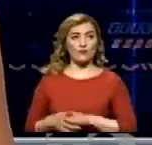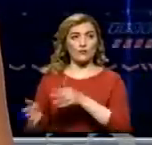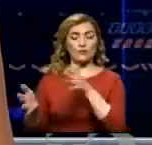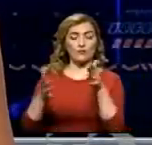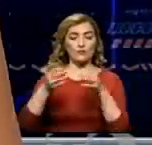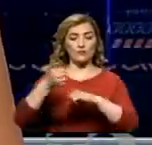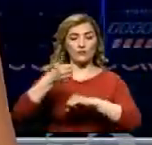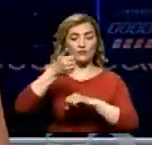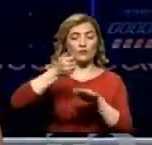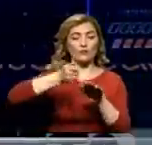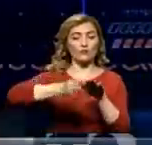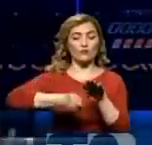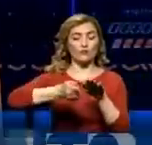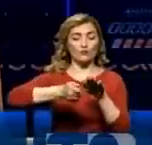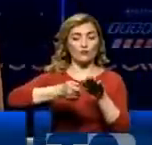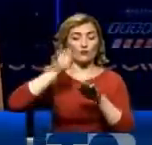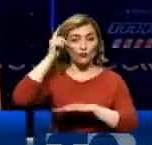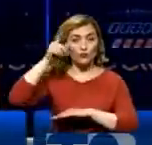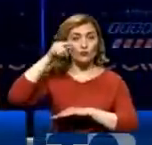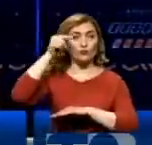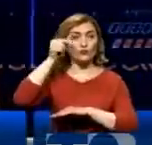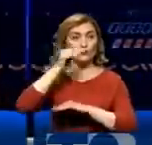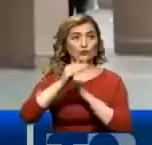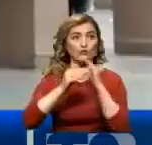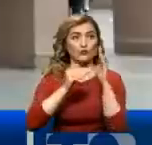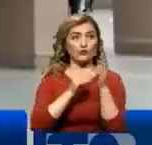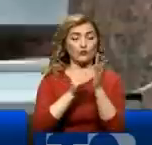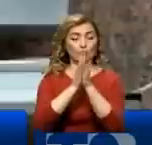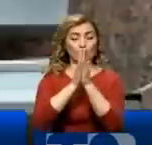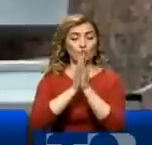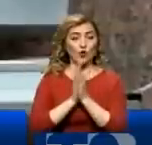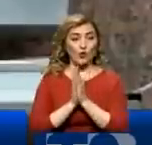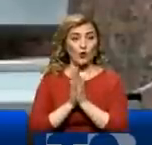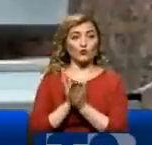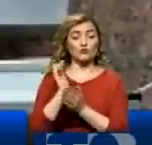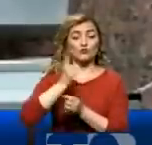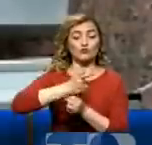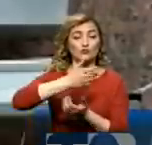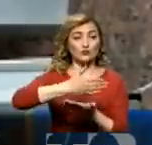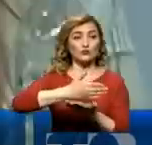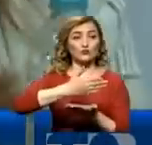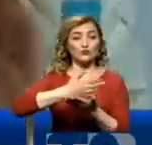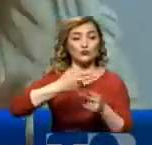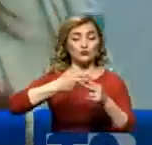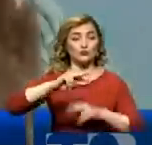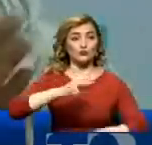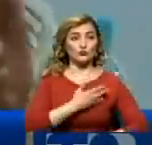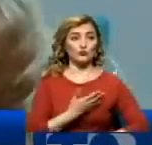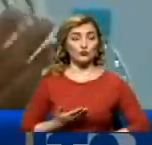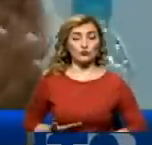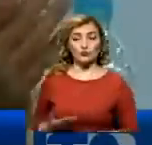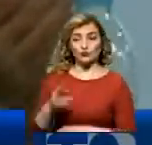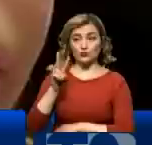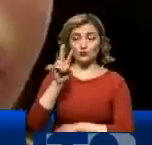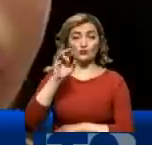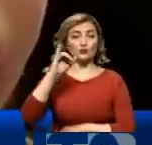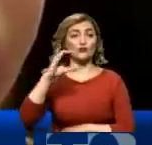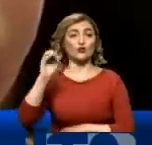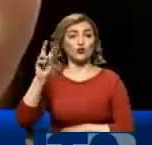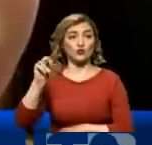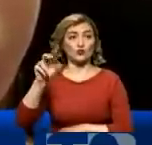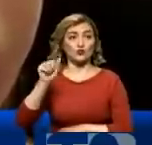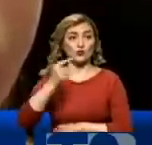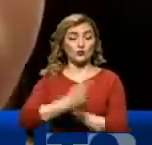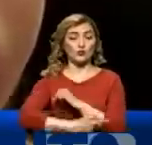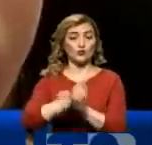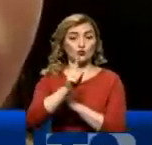La Procuraduría General del Estado se opone a la petición de la suspensión de ejecución de la pena impuesta a la ex vicepresidenta María Alejandra Vicuña, condenada a